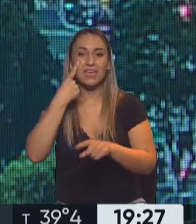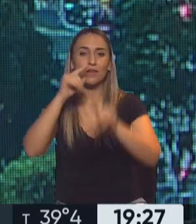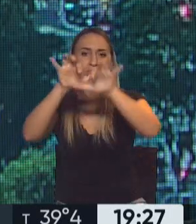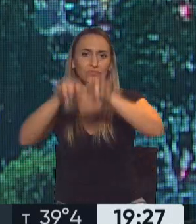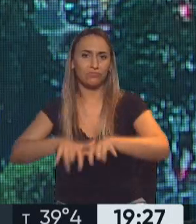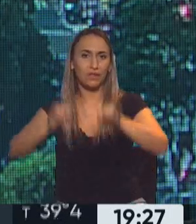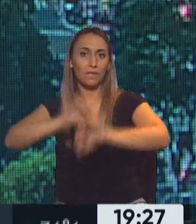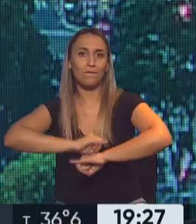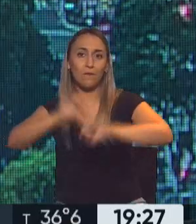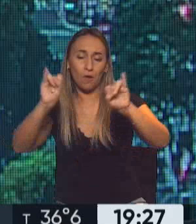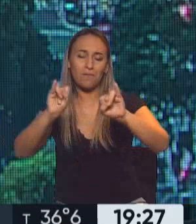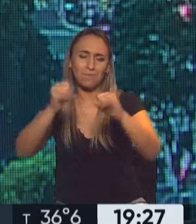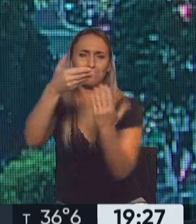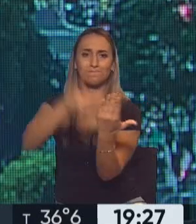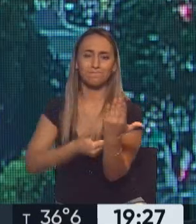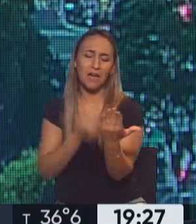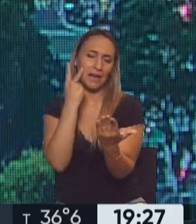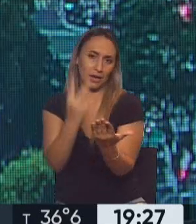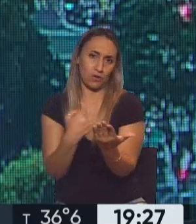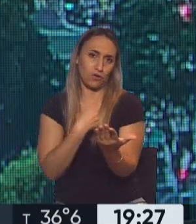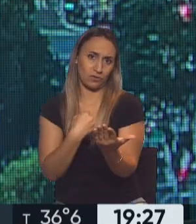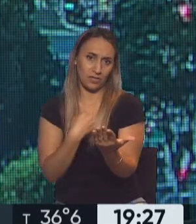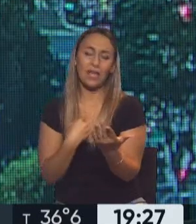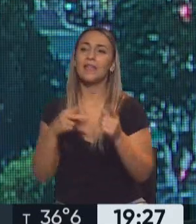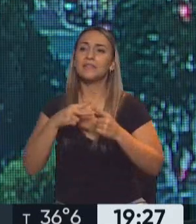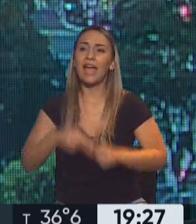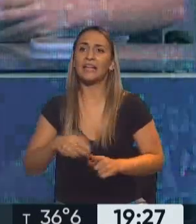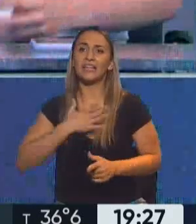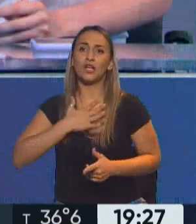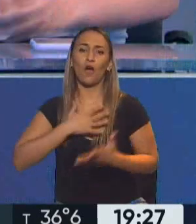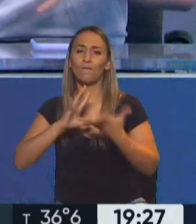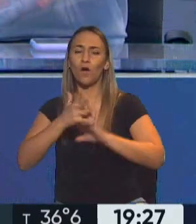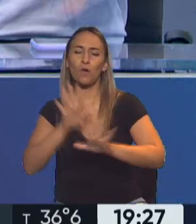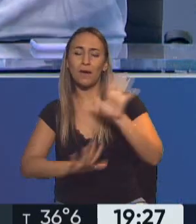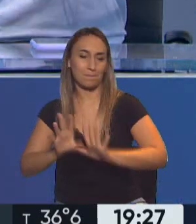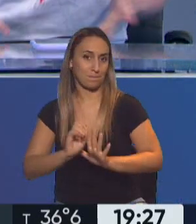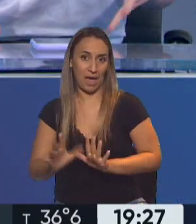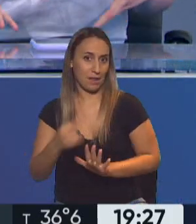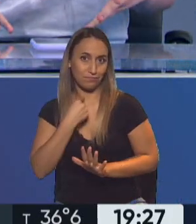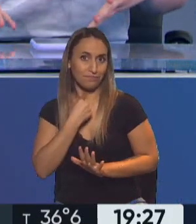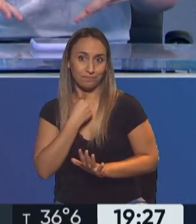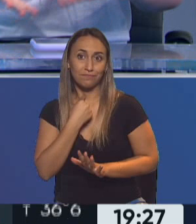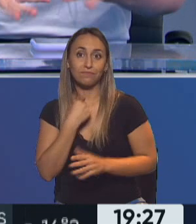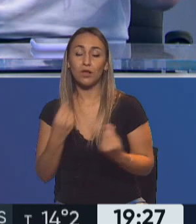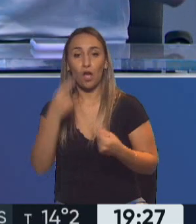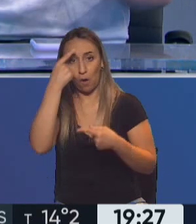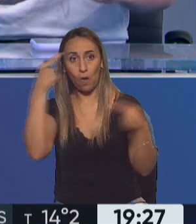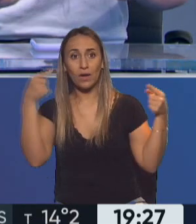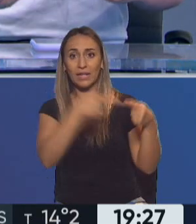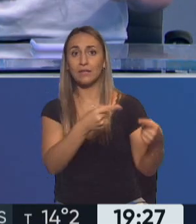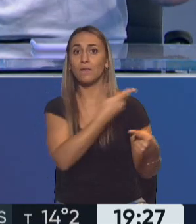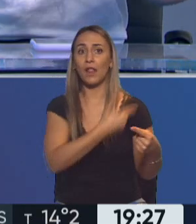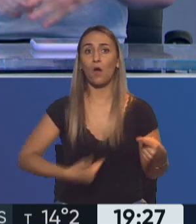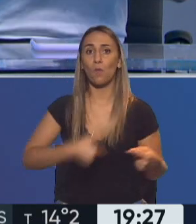algunas irregularidades técnicas o incumplimientos técnicos por parte del gobierno respecto de los objetivos que tenía planteados cuando tomó